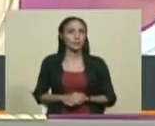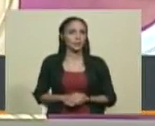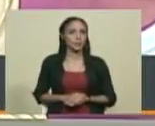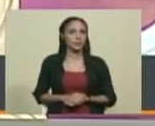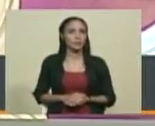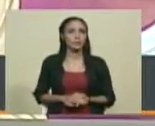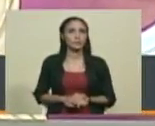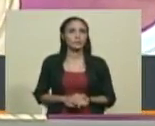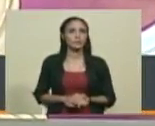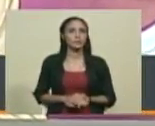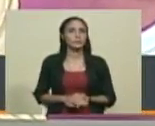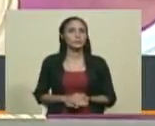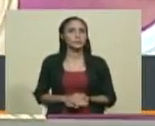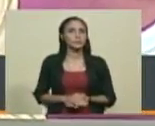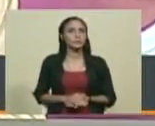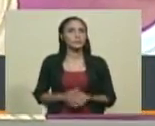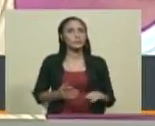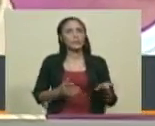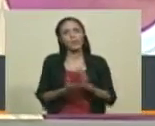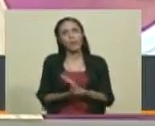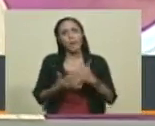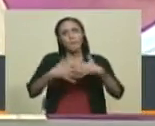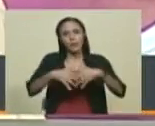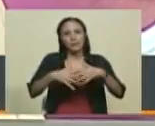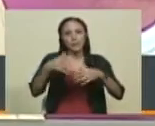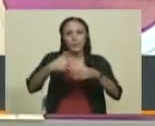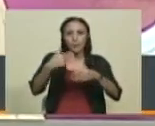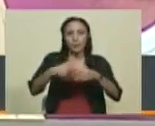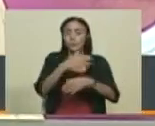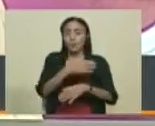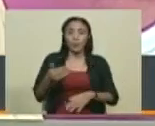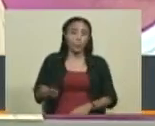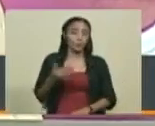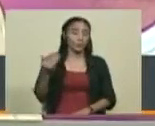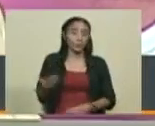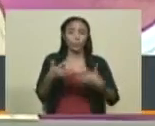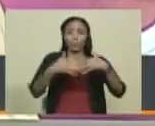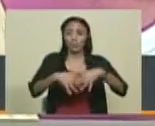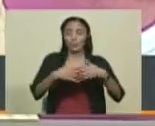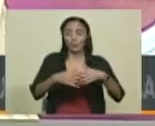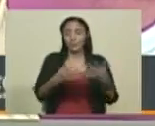PDVSA es una de las más importantes industrias